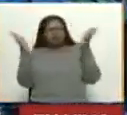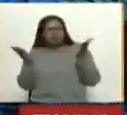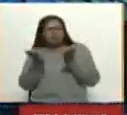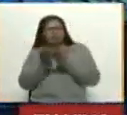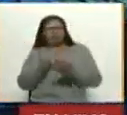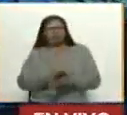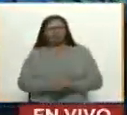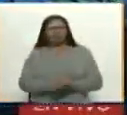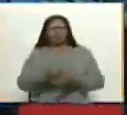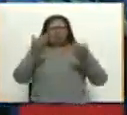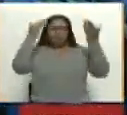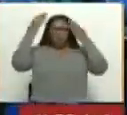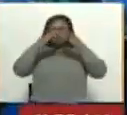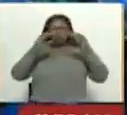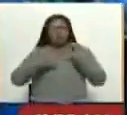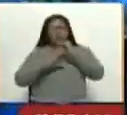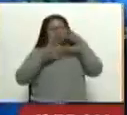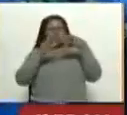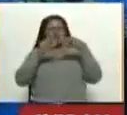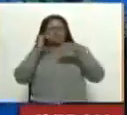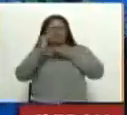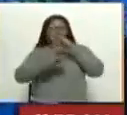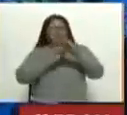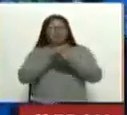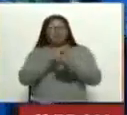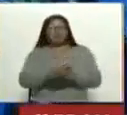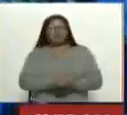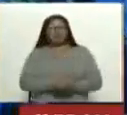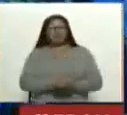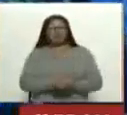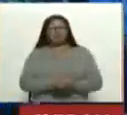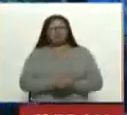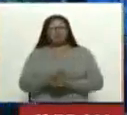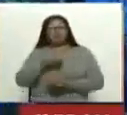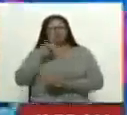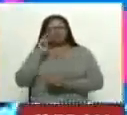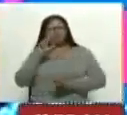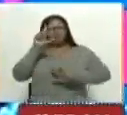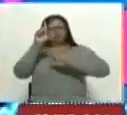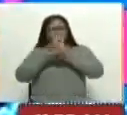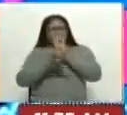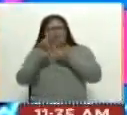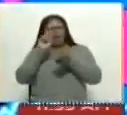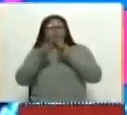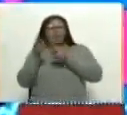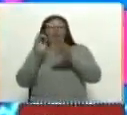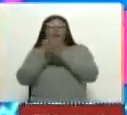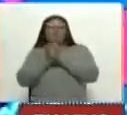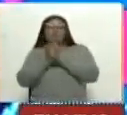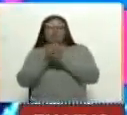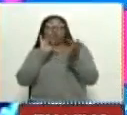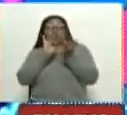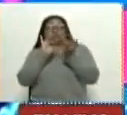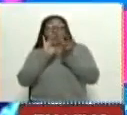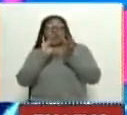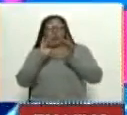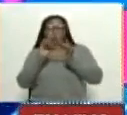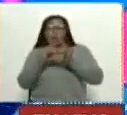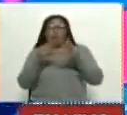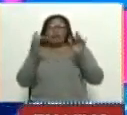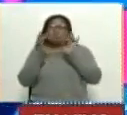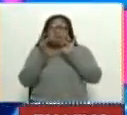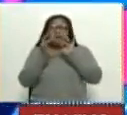saludo a todos los delegados Internacionales pasan aquí una lista algunos compañeros de la red de